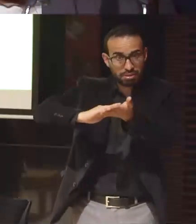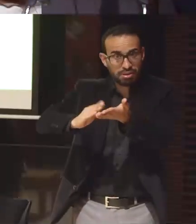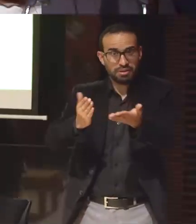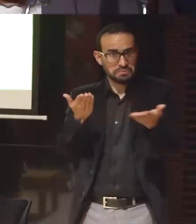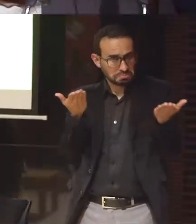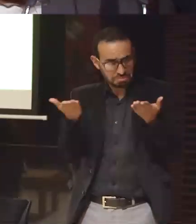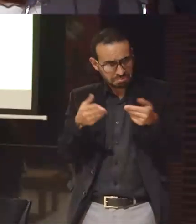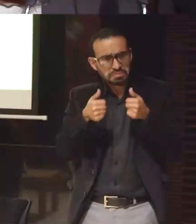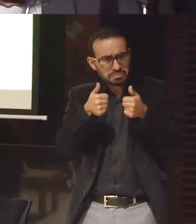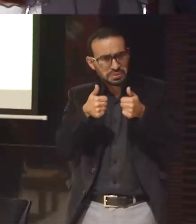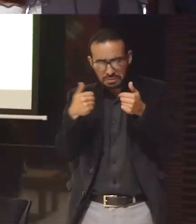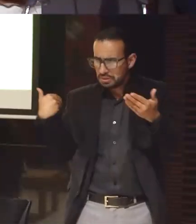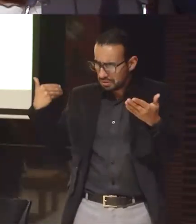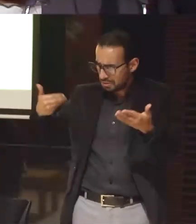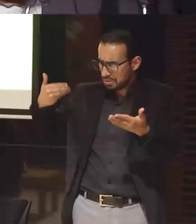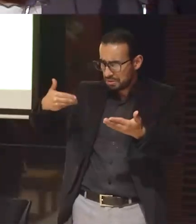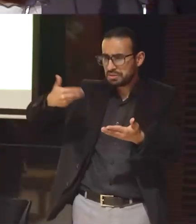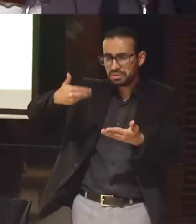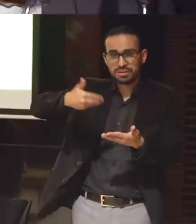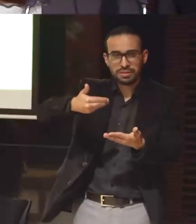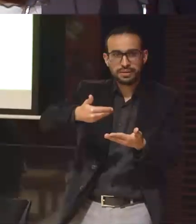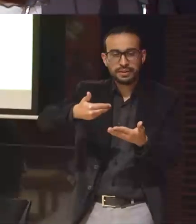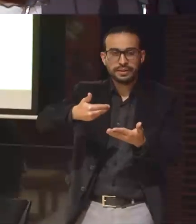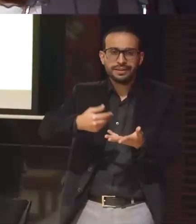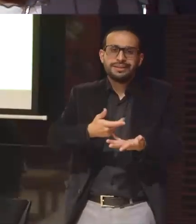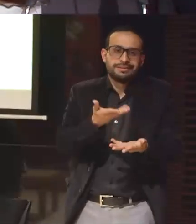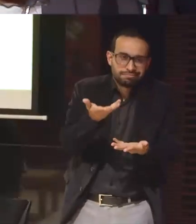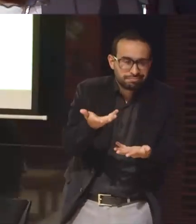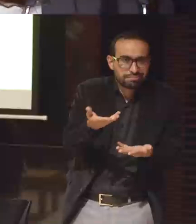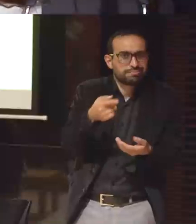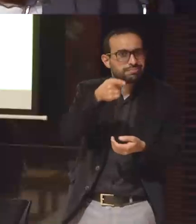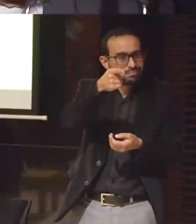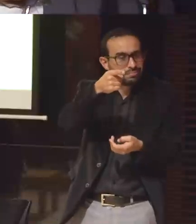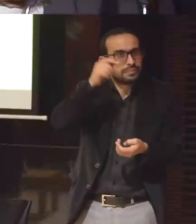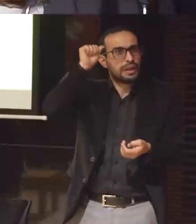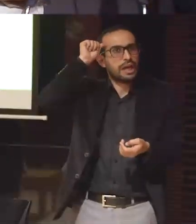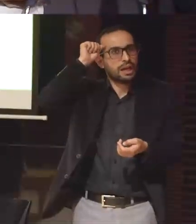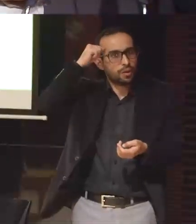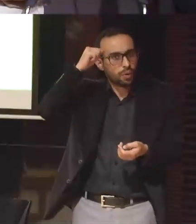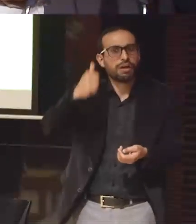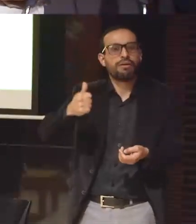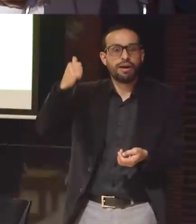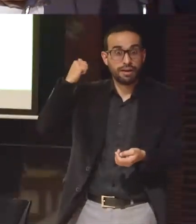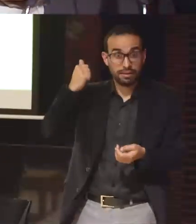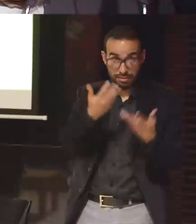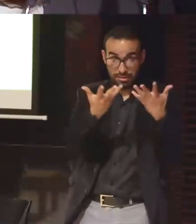esas prácticas en las cuales recordamos la historia, el uso de